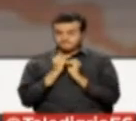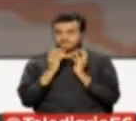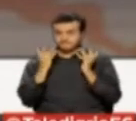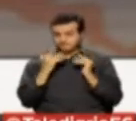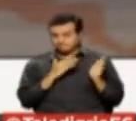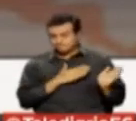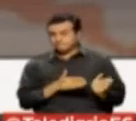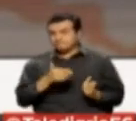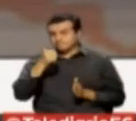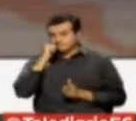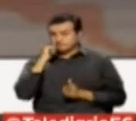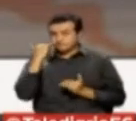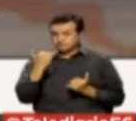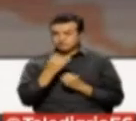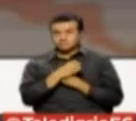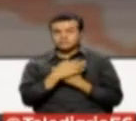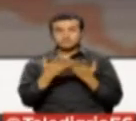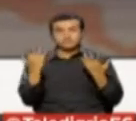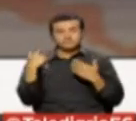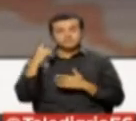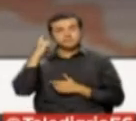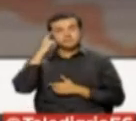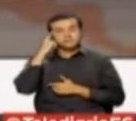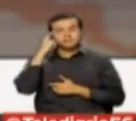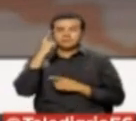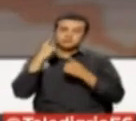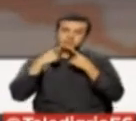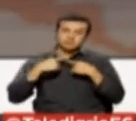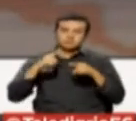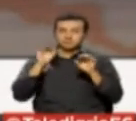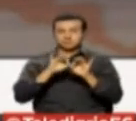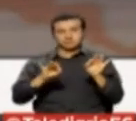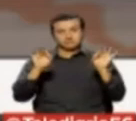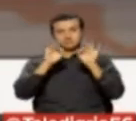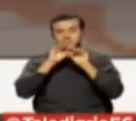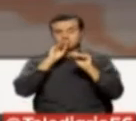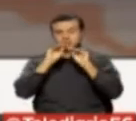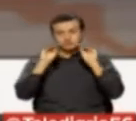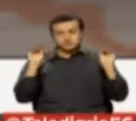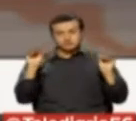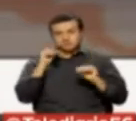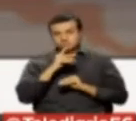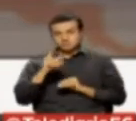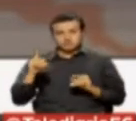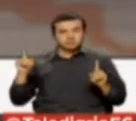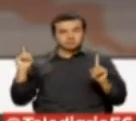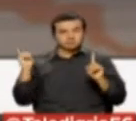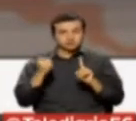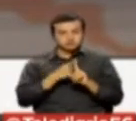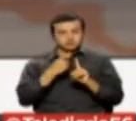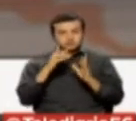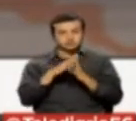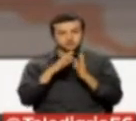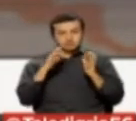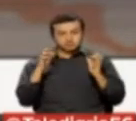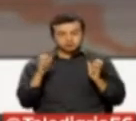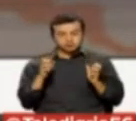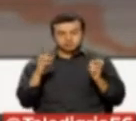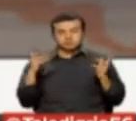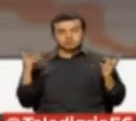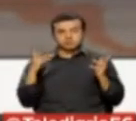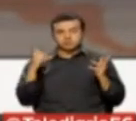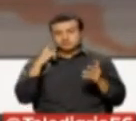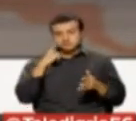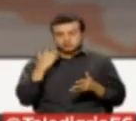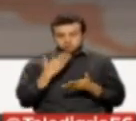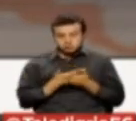ayer y hoy realmente nos trae un mensaje importantísimo primero entender a través de las